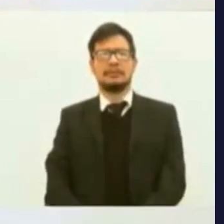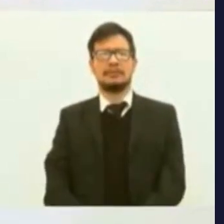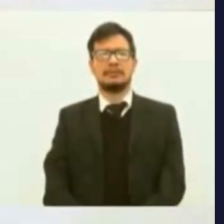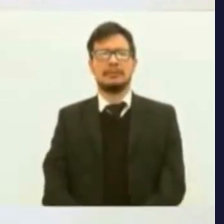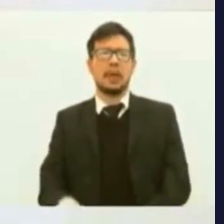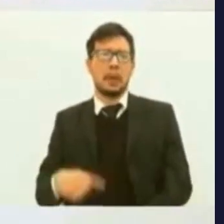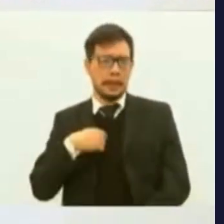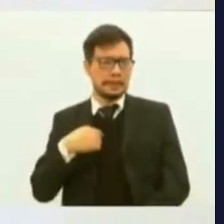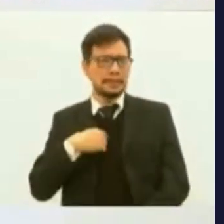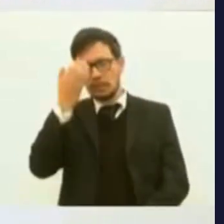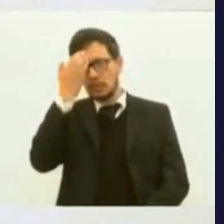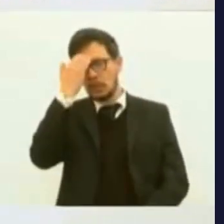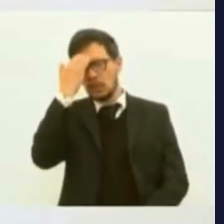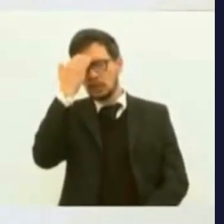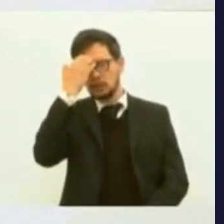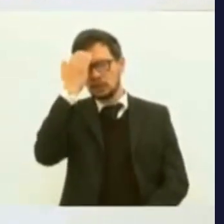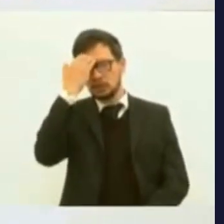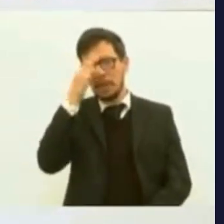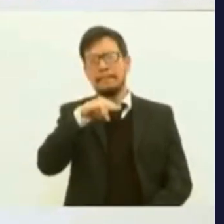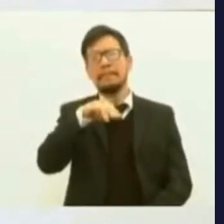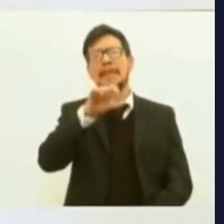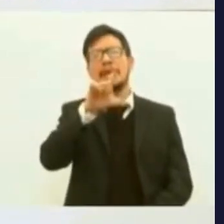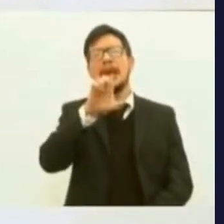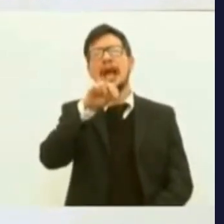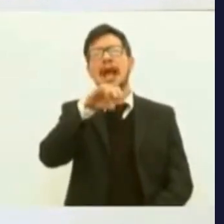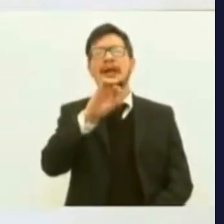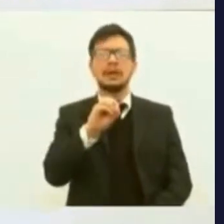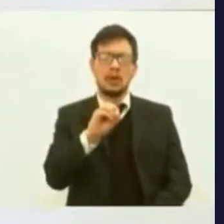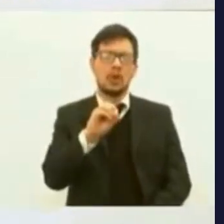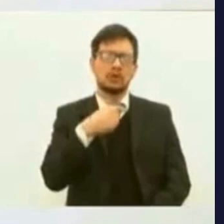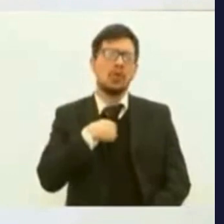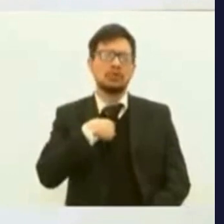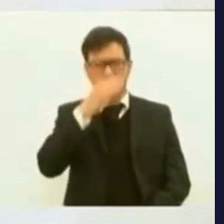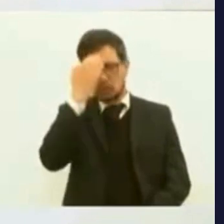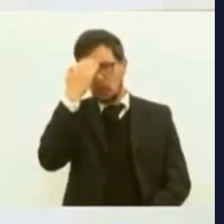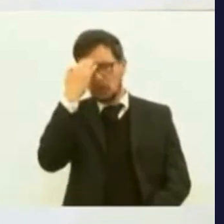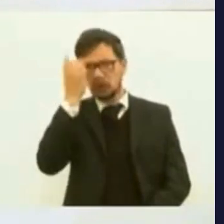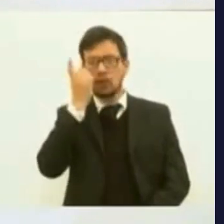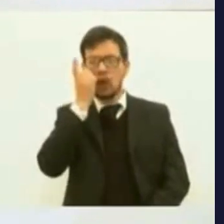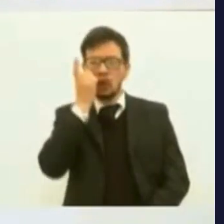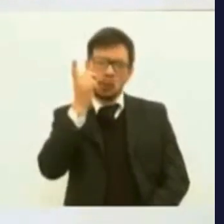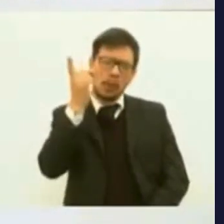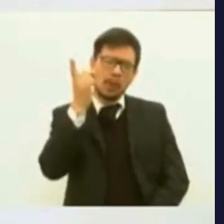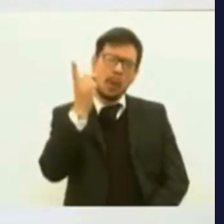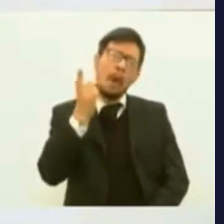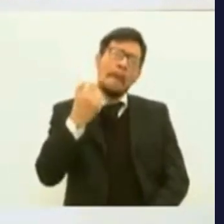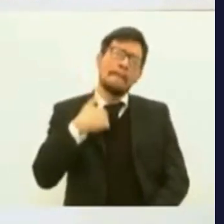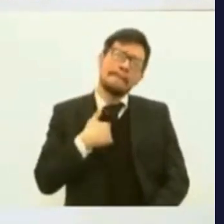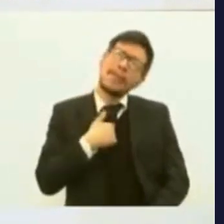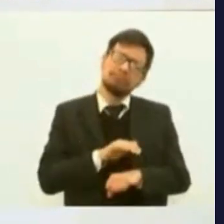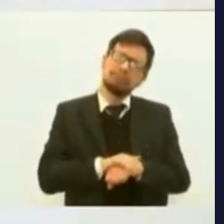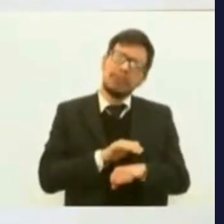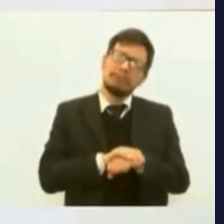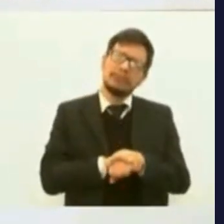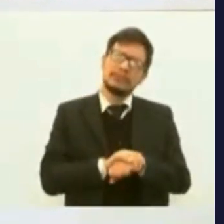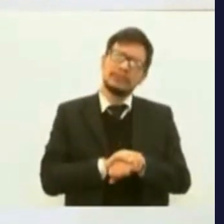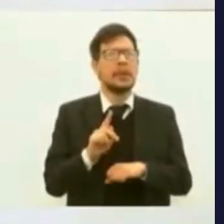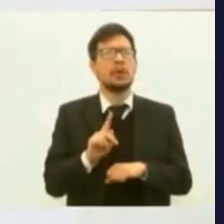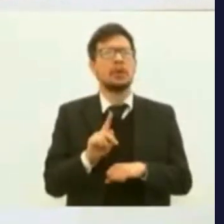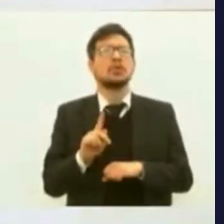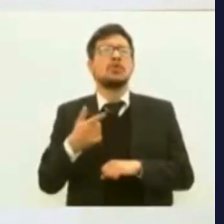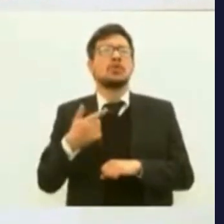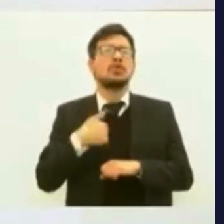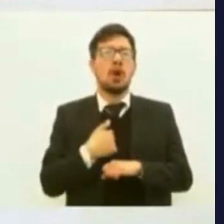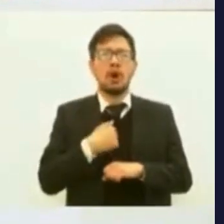El Milenio, Francisco González. Es un hombre serio, mi amigo, puedo decir. Pero nunca